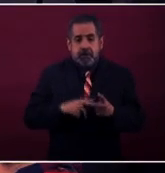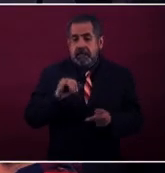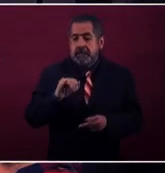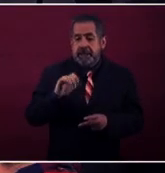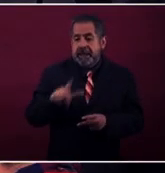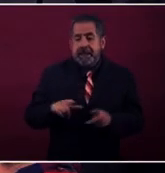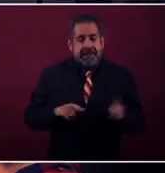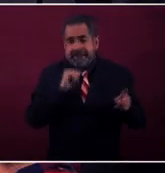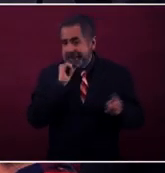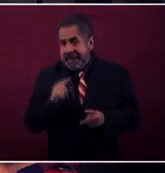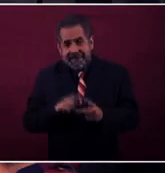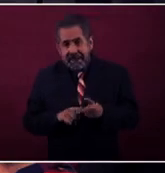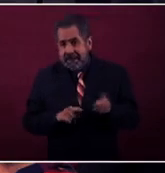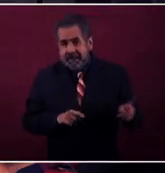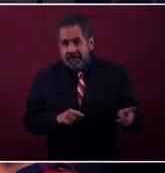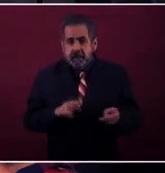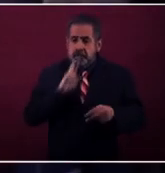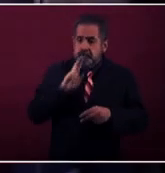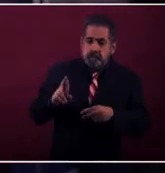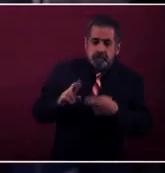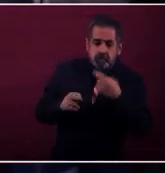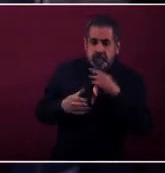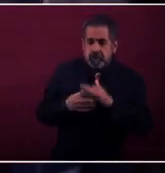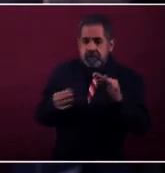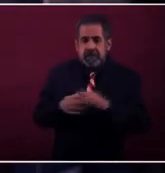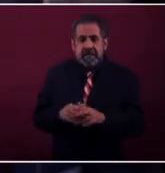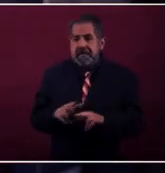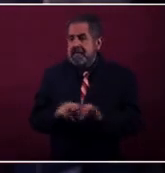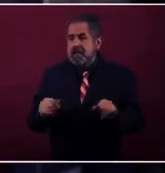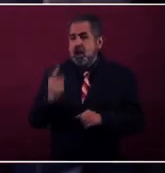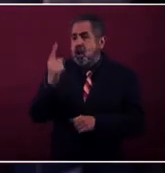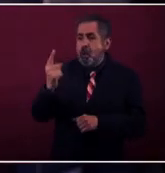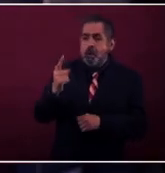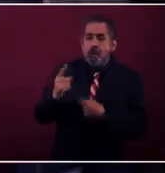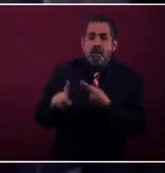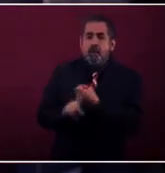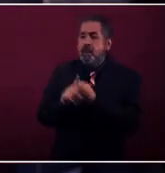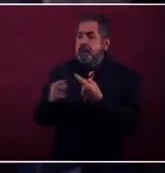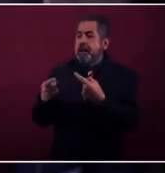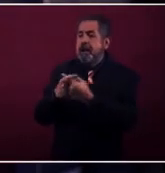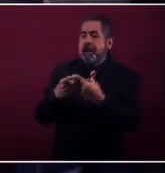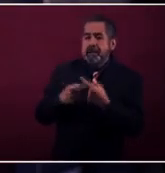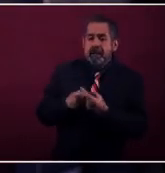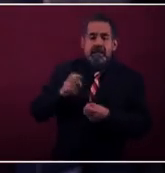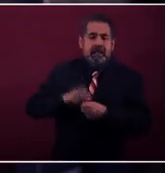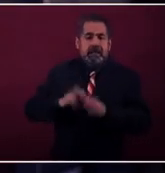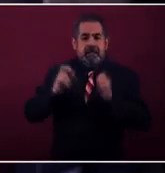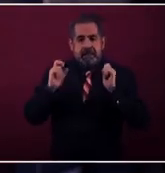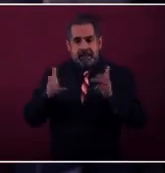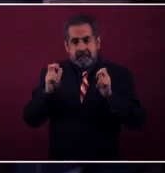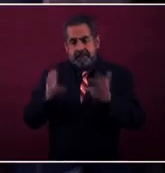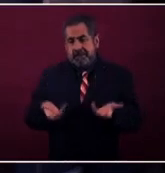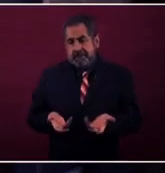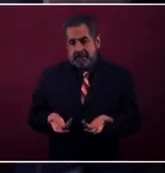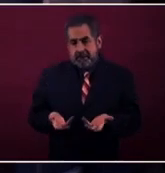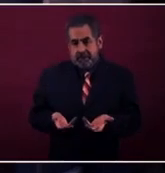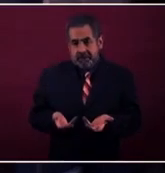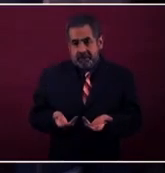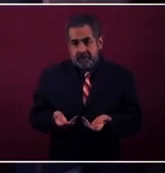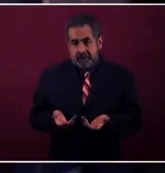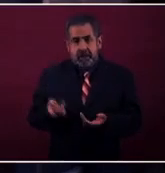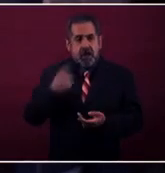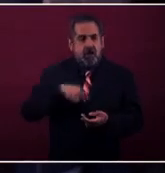Brito Mazariegos resolviendo un solo conflicto que tienen en Chiapas. Más bien los